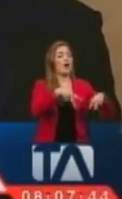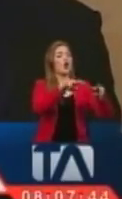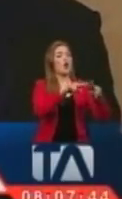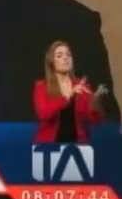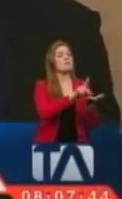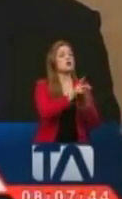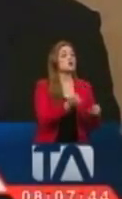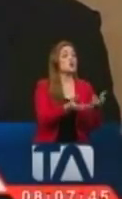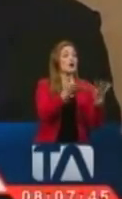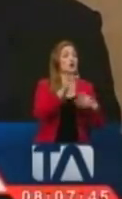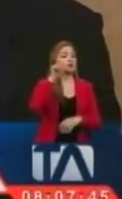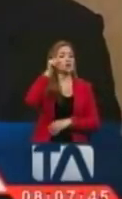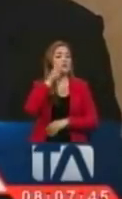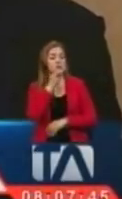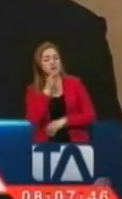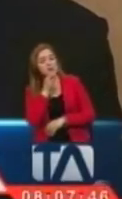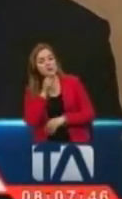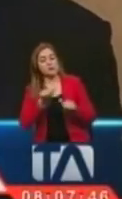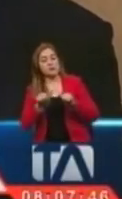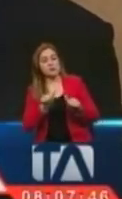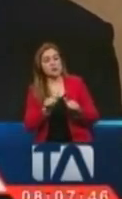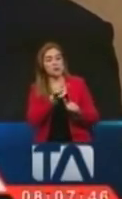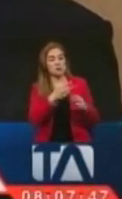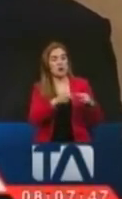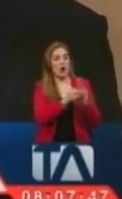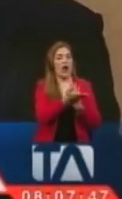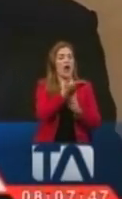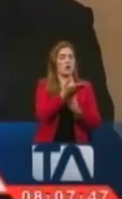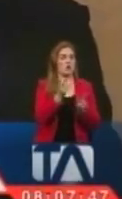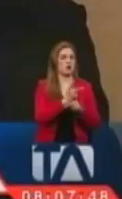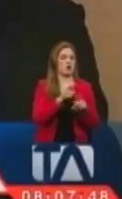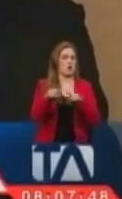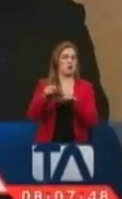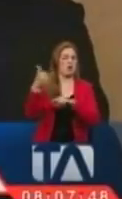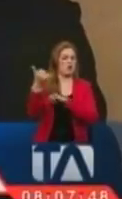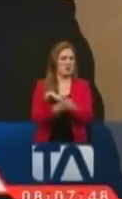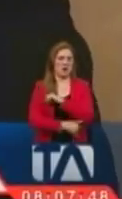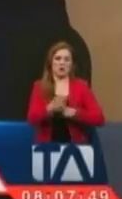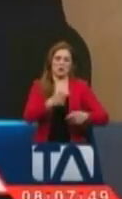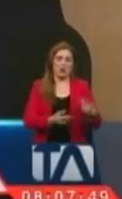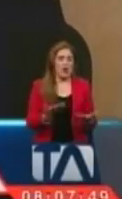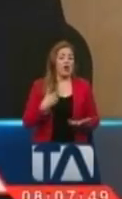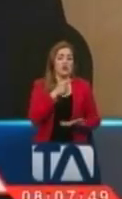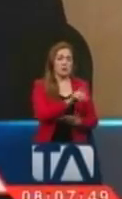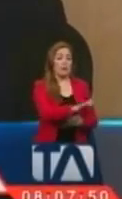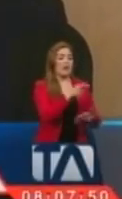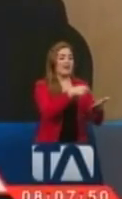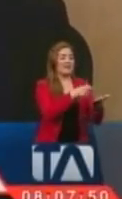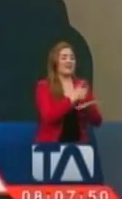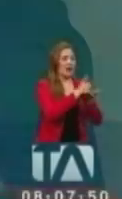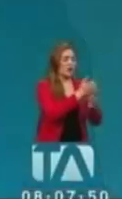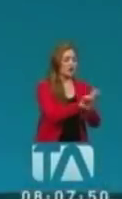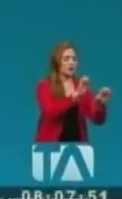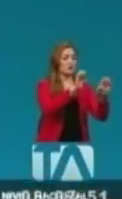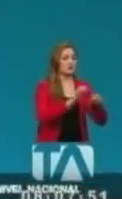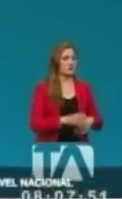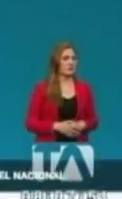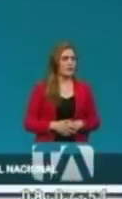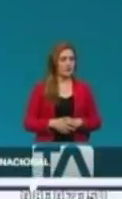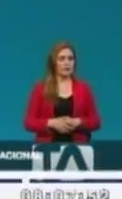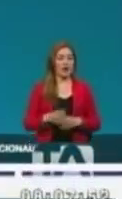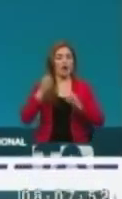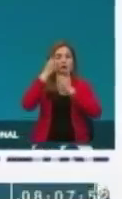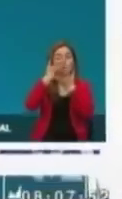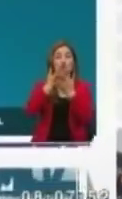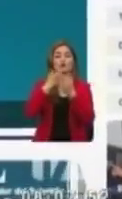donde el estado pueden a través de su gestión reducir esos costos para poder compensar una eventual eliminación del subsidio según